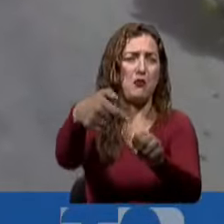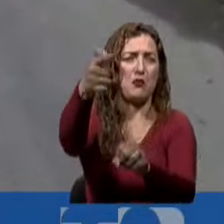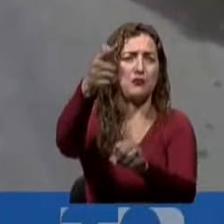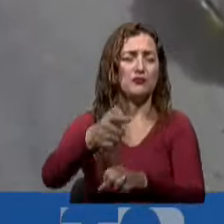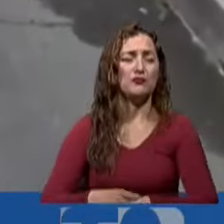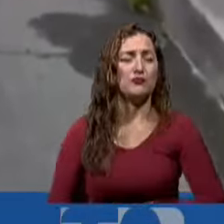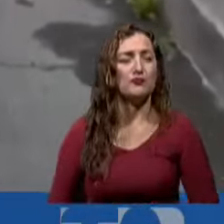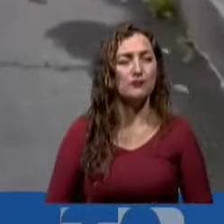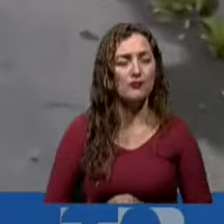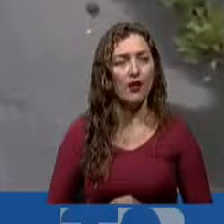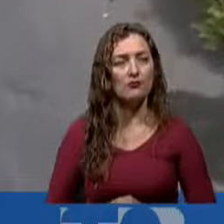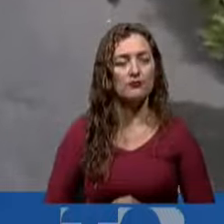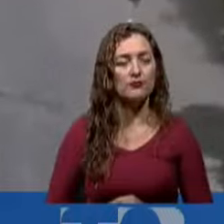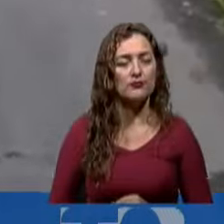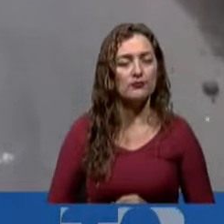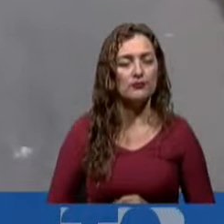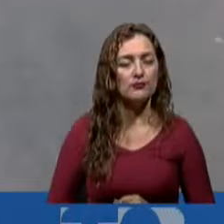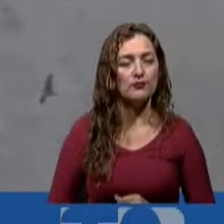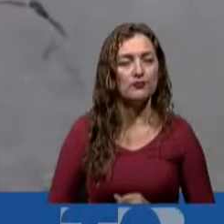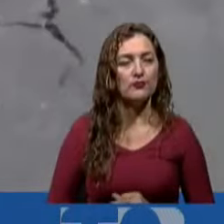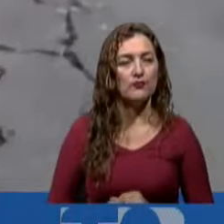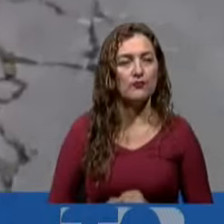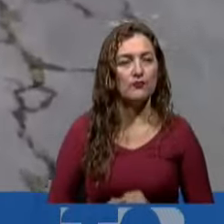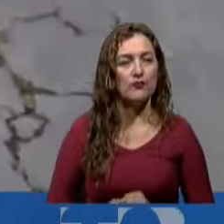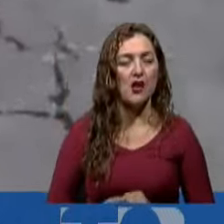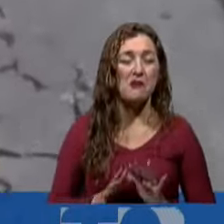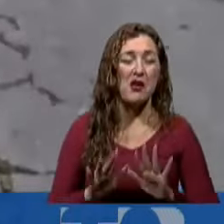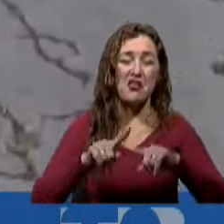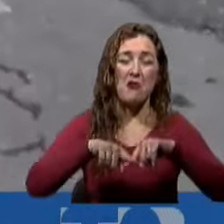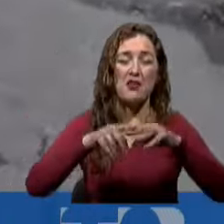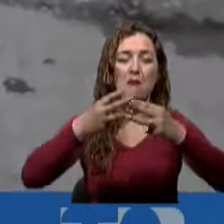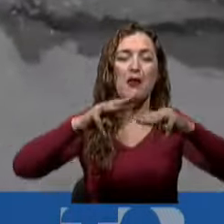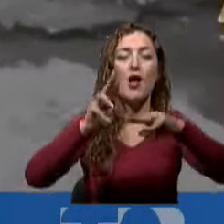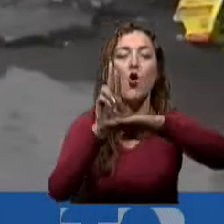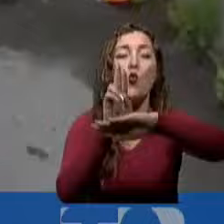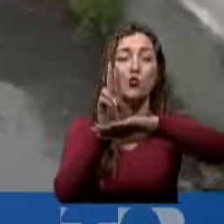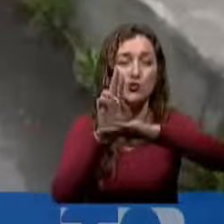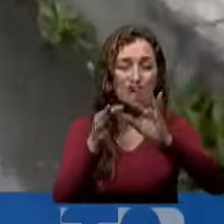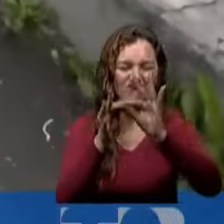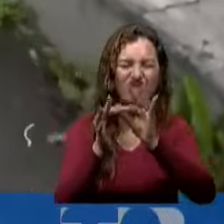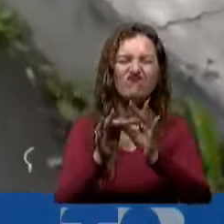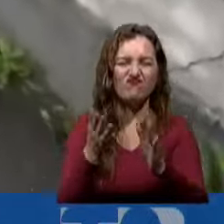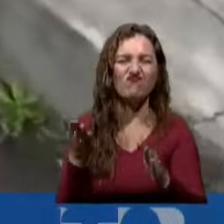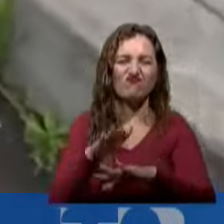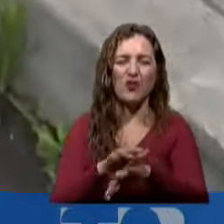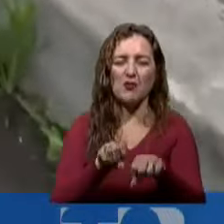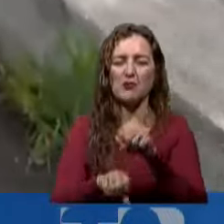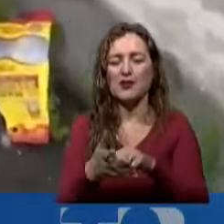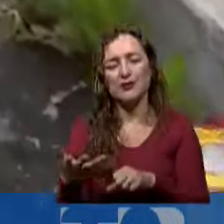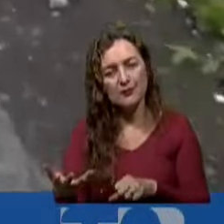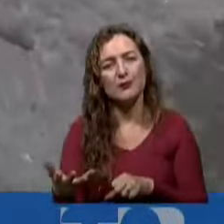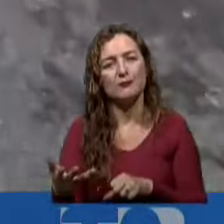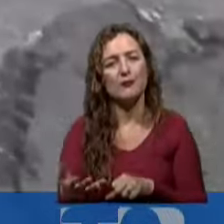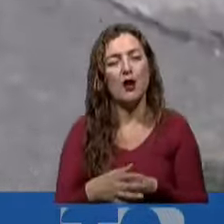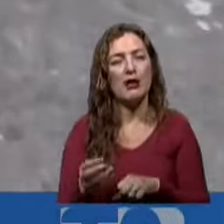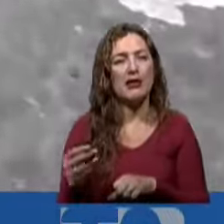misma calle. Y no sé, seguramente es cuestión del tipo de material que están utilizando para arreglar este problema, pero que se va